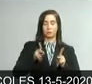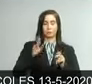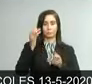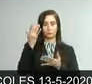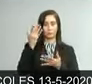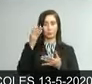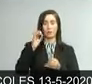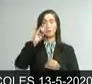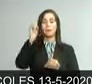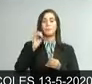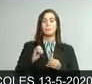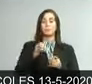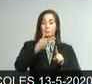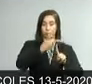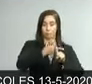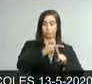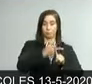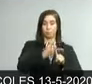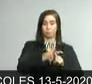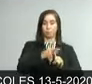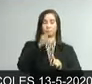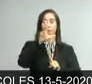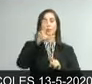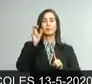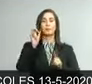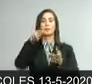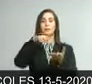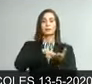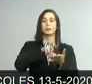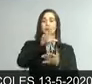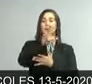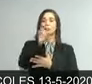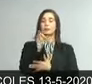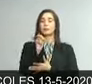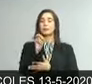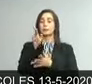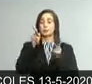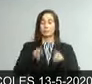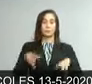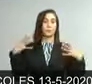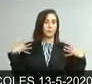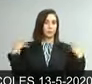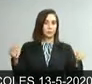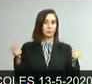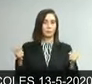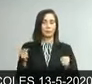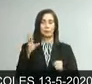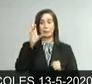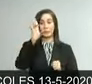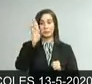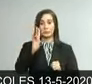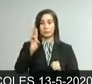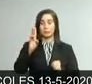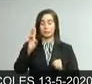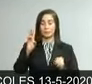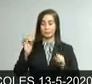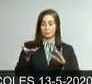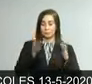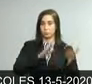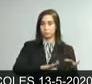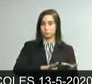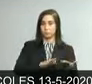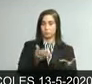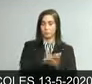positividad, 3.339 recuperados, siete fallecimientos, para un